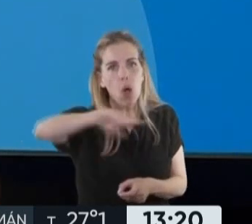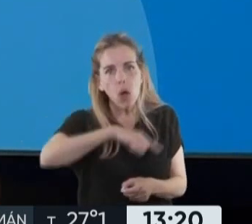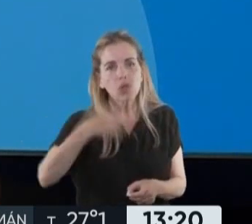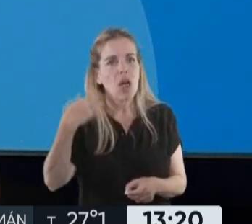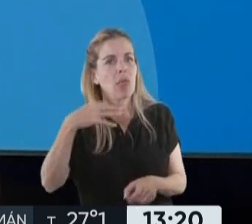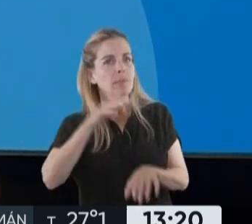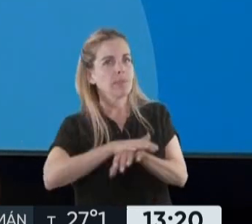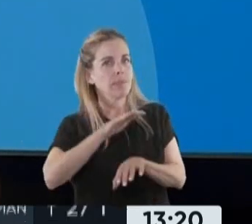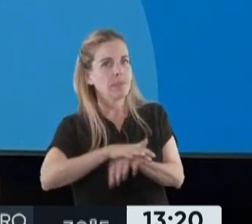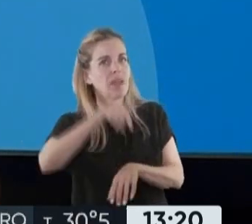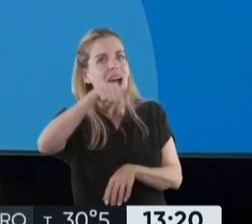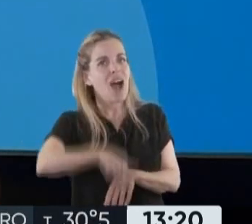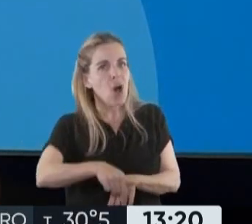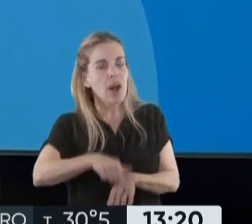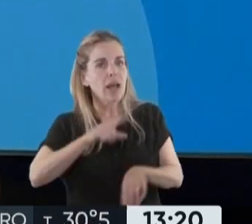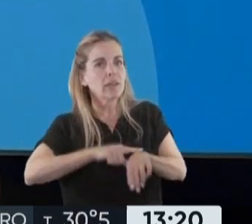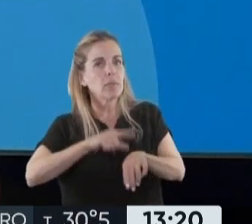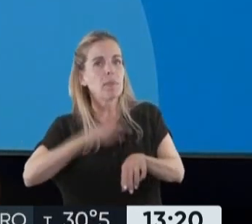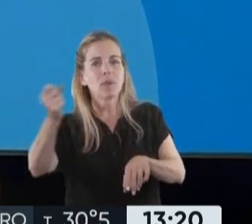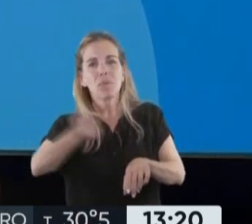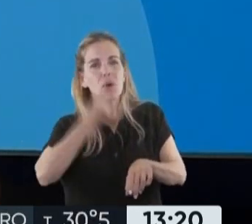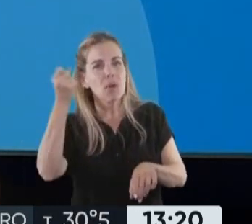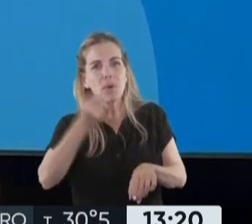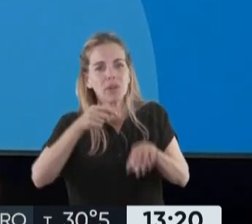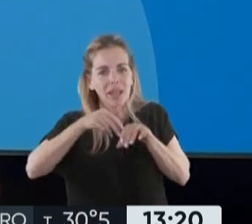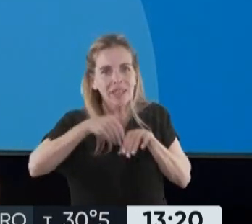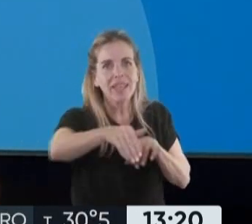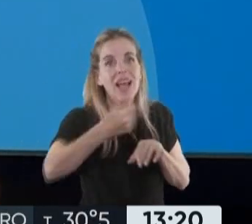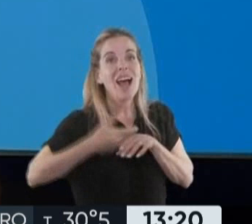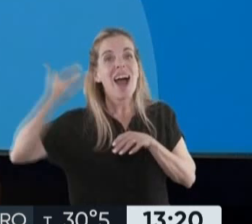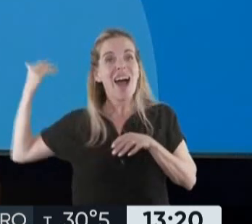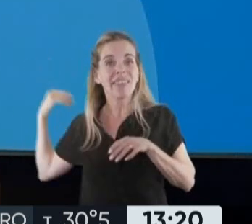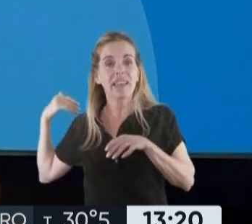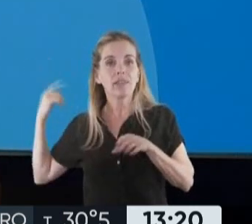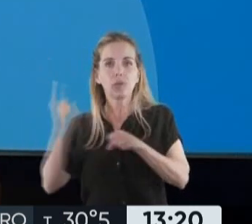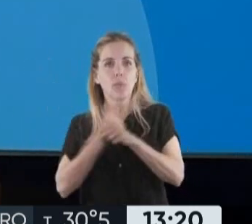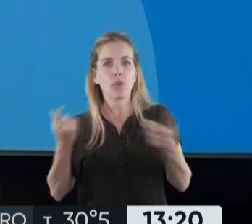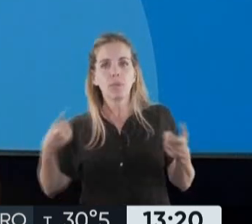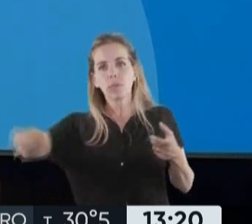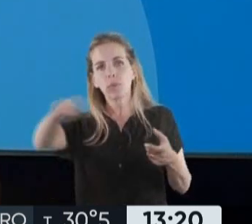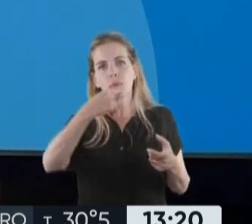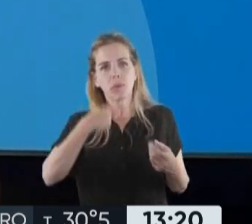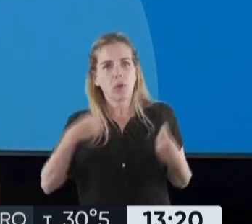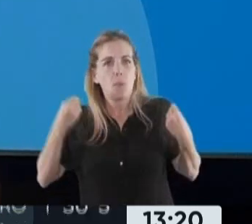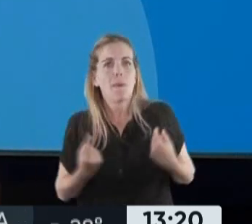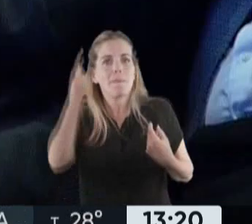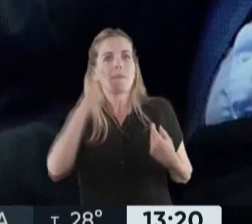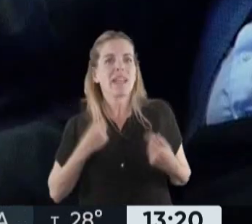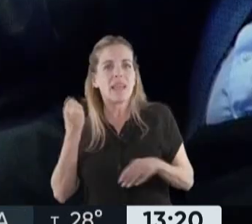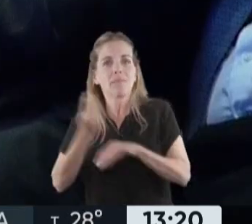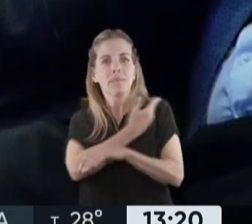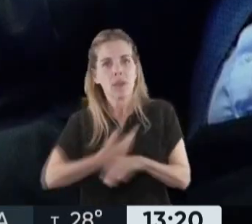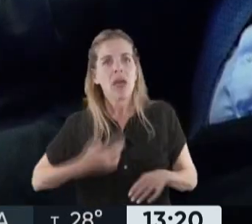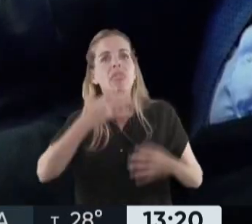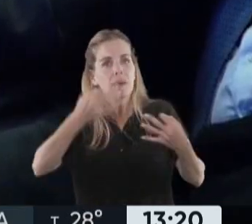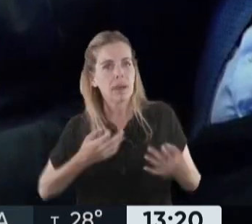de tomar este momento que es fundacional. No lo pudimos hacer antes. Ustedes dirán, ¿pero por qué no lo propusiste el primer día? La verdad es que lo vengo proponiendo